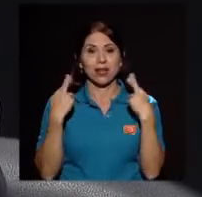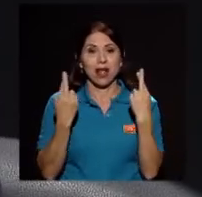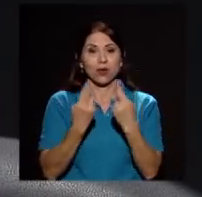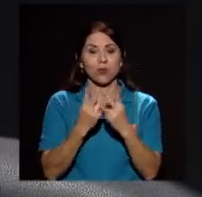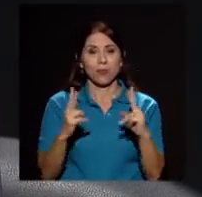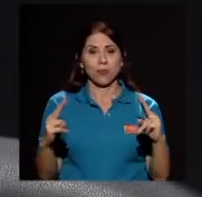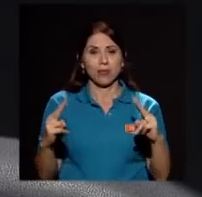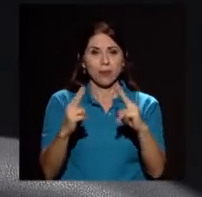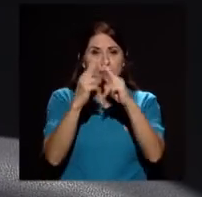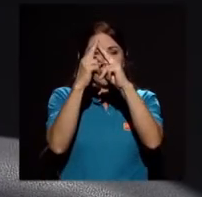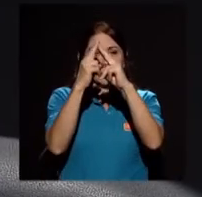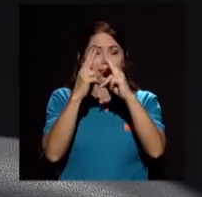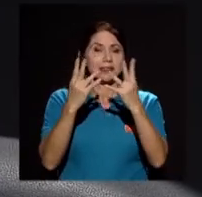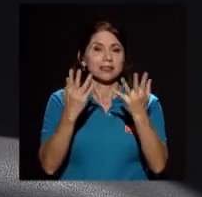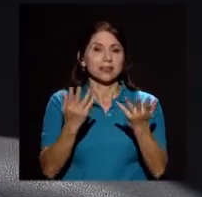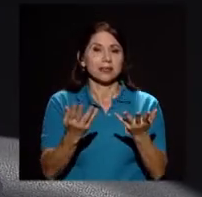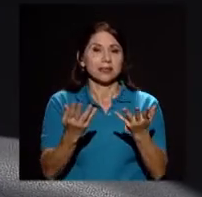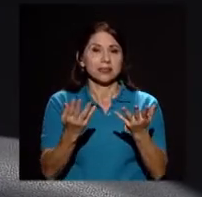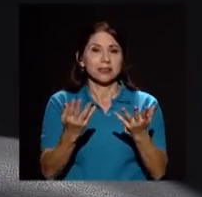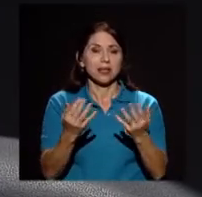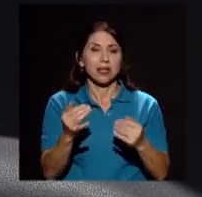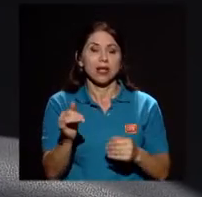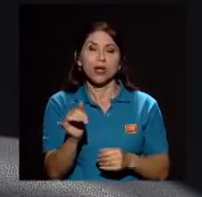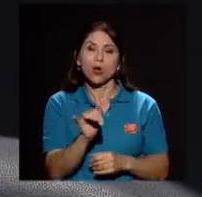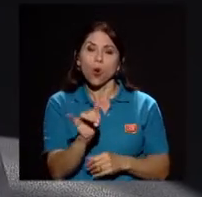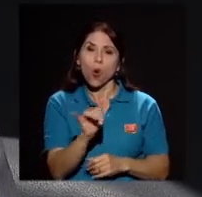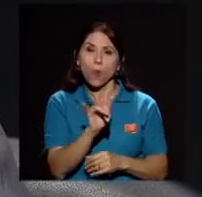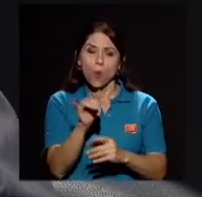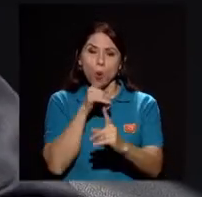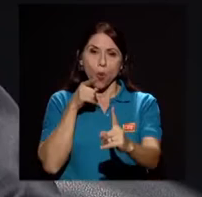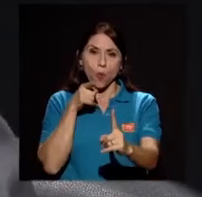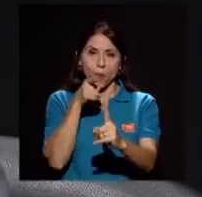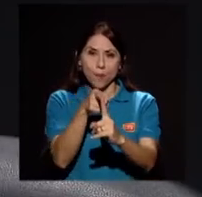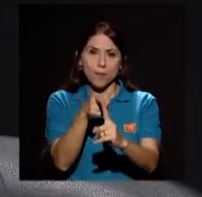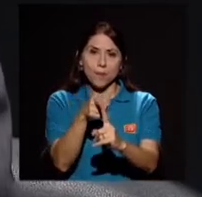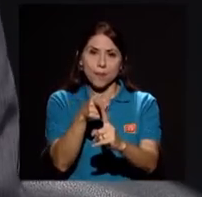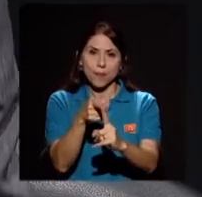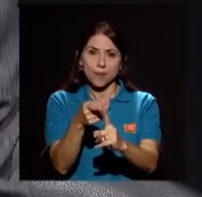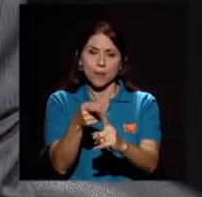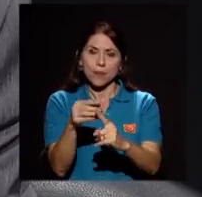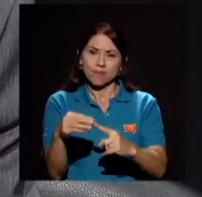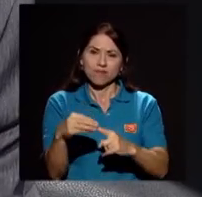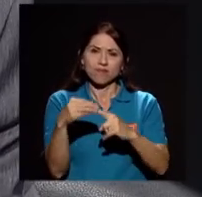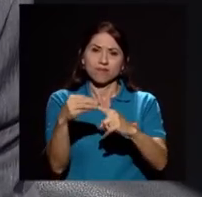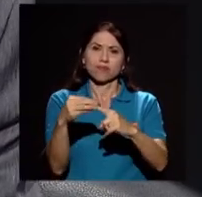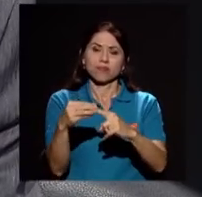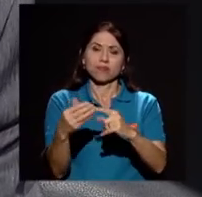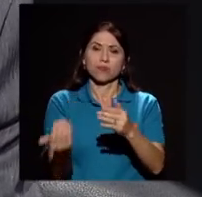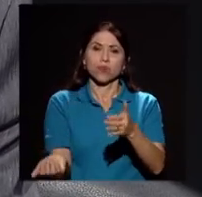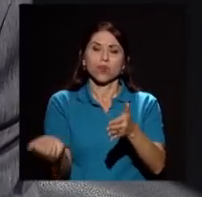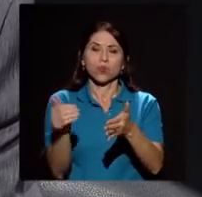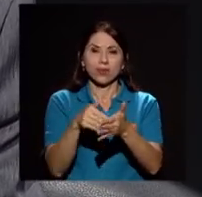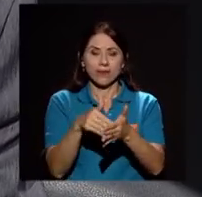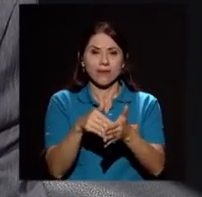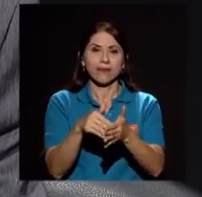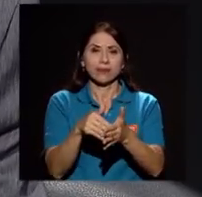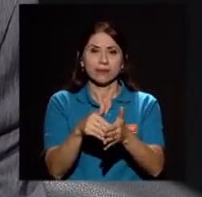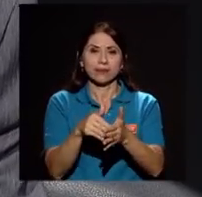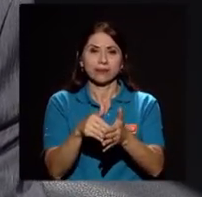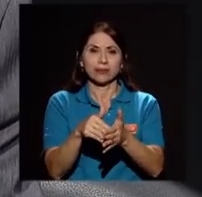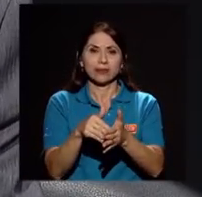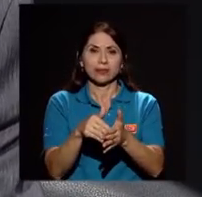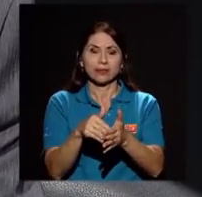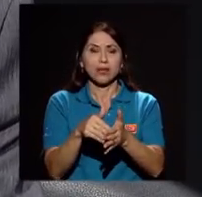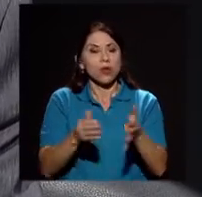una vez más tiene como objetivo esencial de dar un